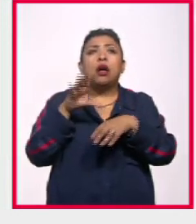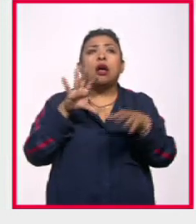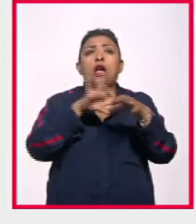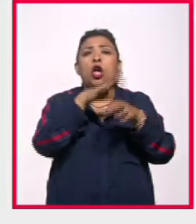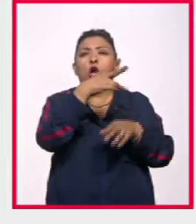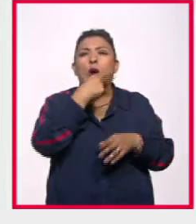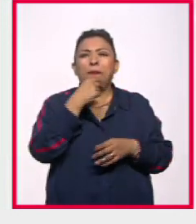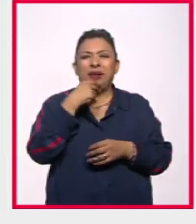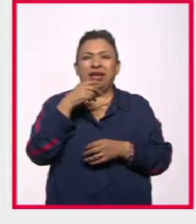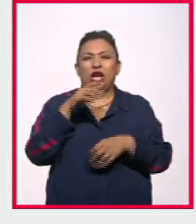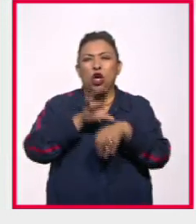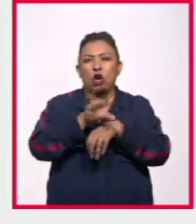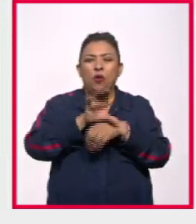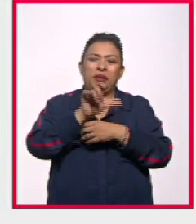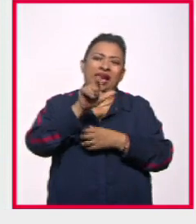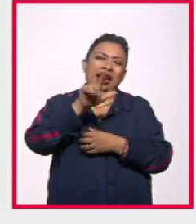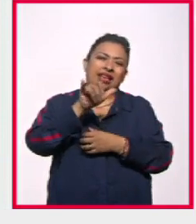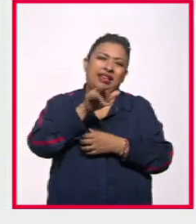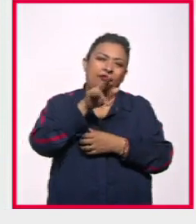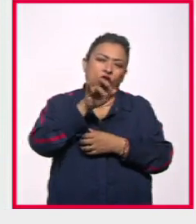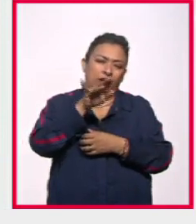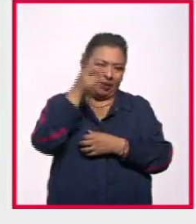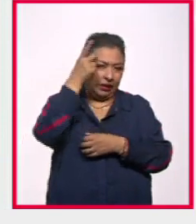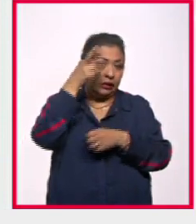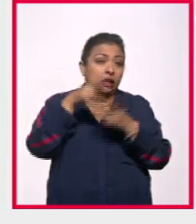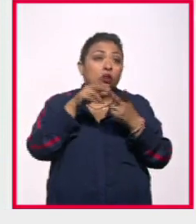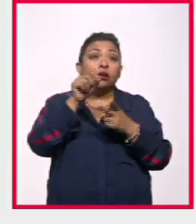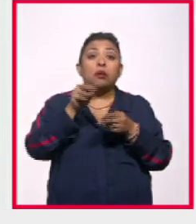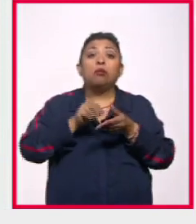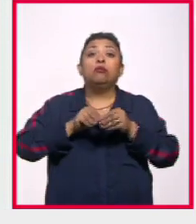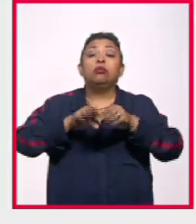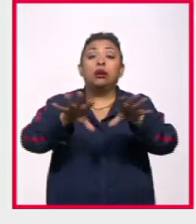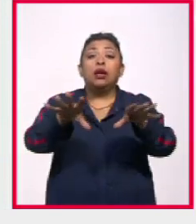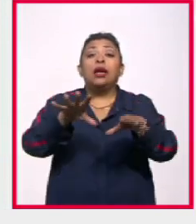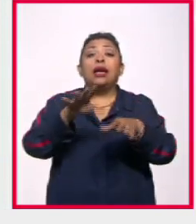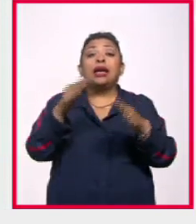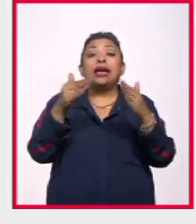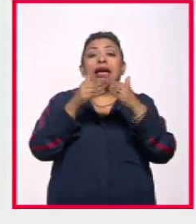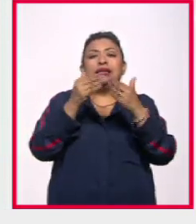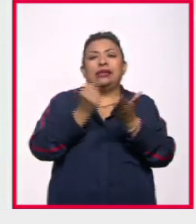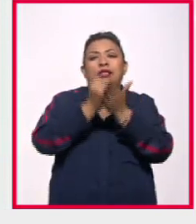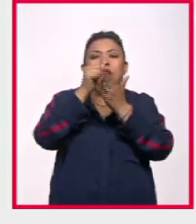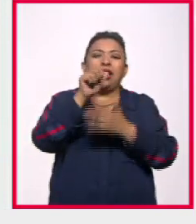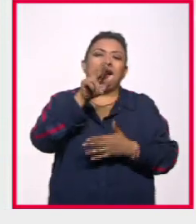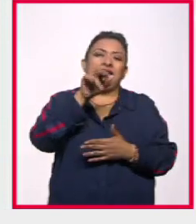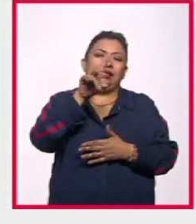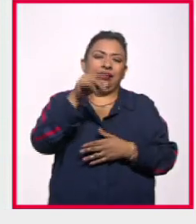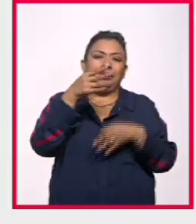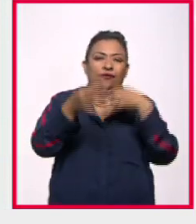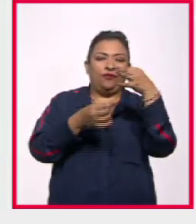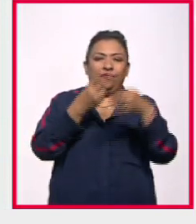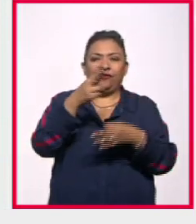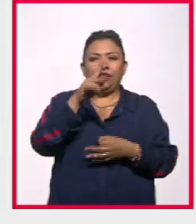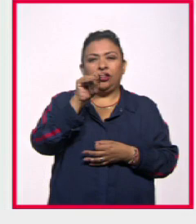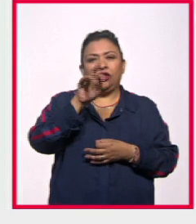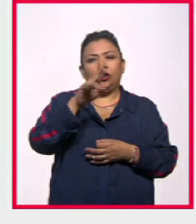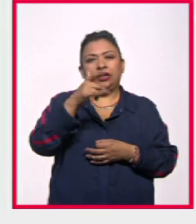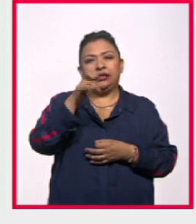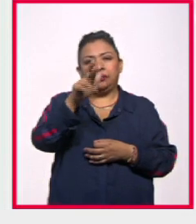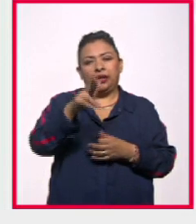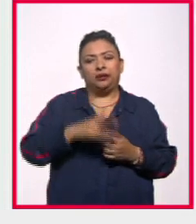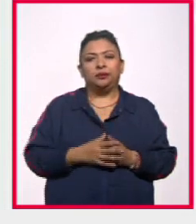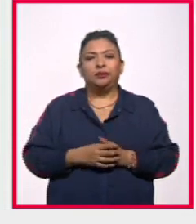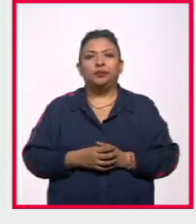colombiano Alejandro Ramírez Rojas y publicada por la casa editorial Ariandina. Noticias 22, Víctor